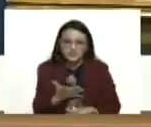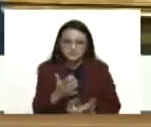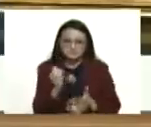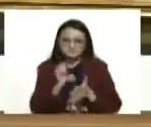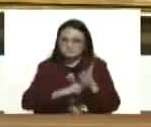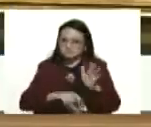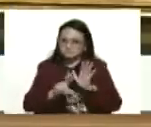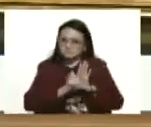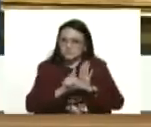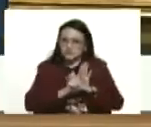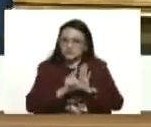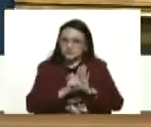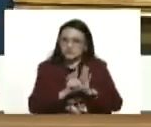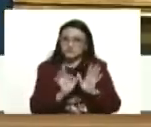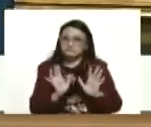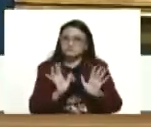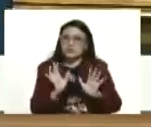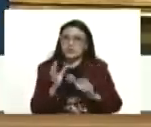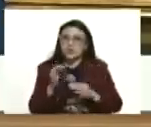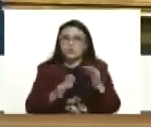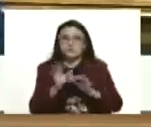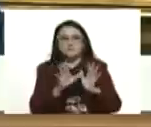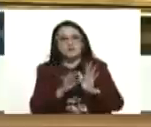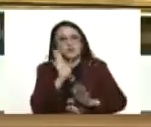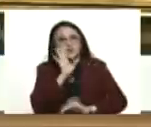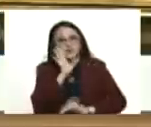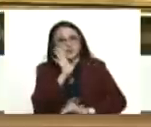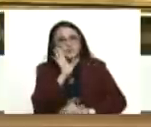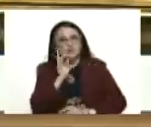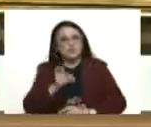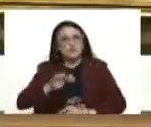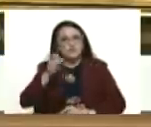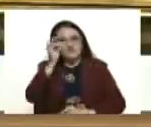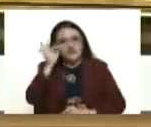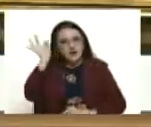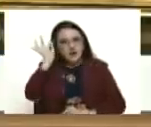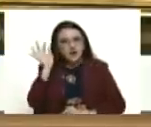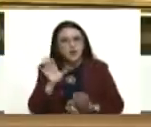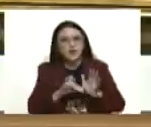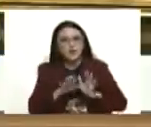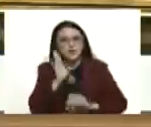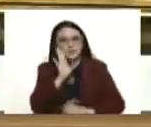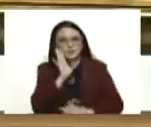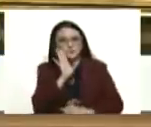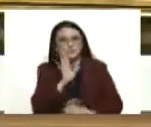vacíos legales, para evitar jueces corruptos, fiscales corruptos.